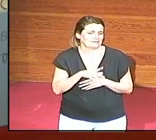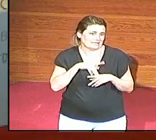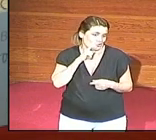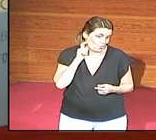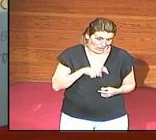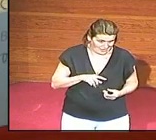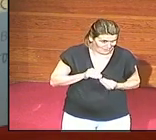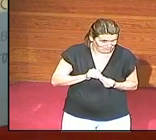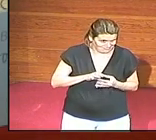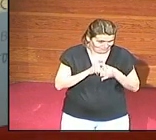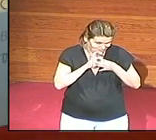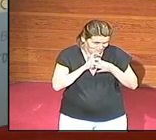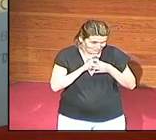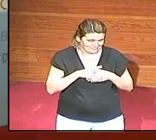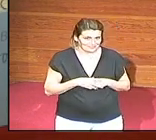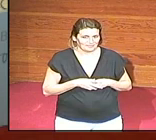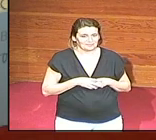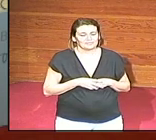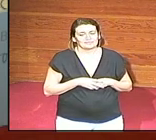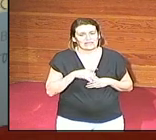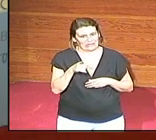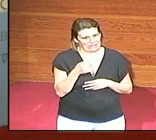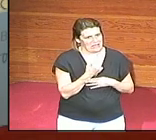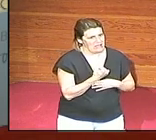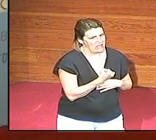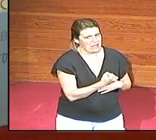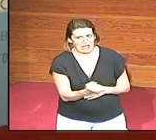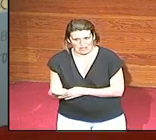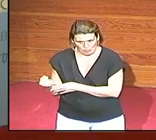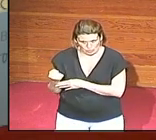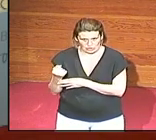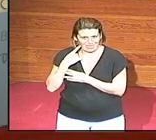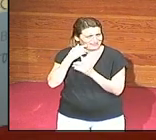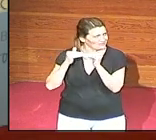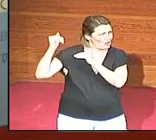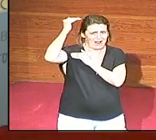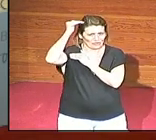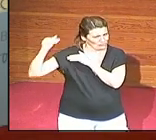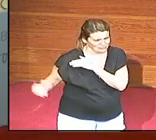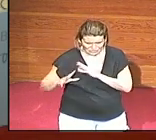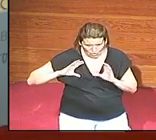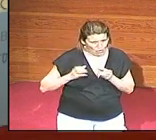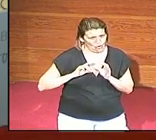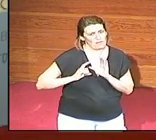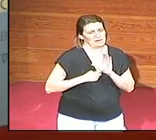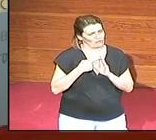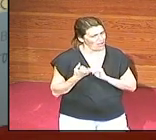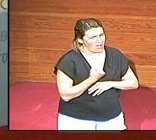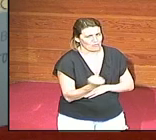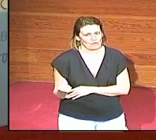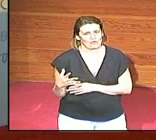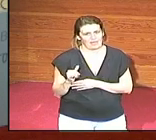Ucrania y que se apoya, digamos, desde lo más alto hasta lo más bajo. Ayer contaba que